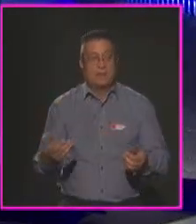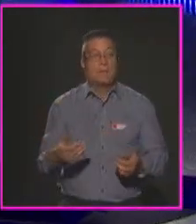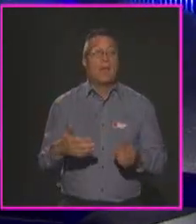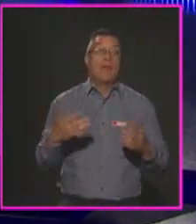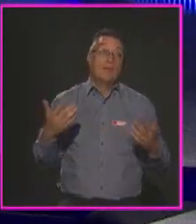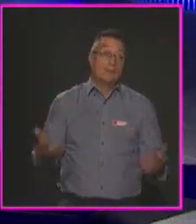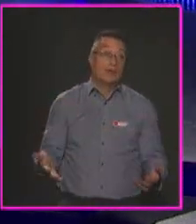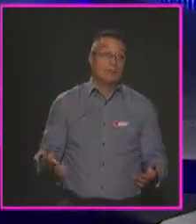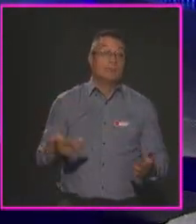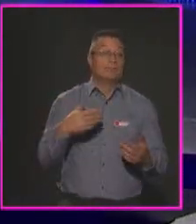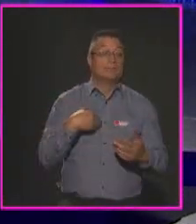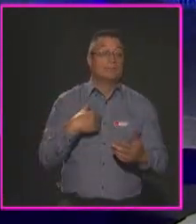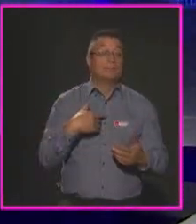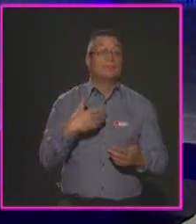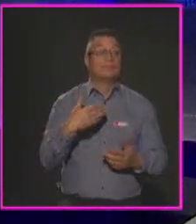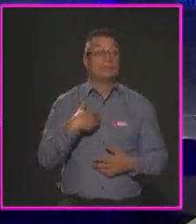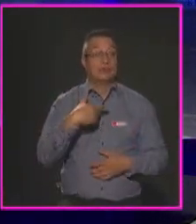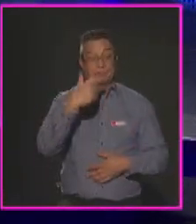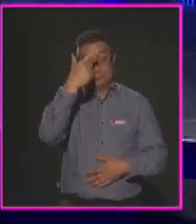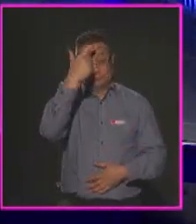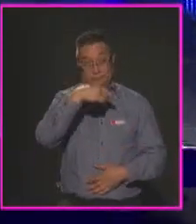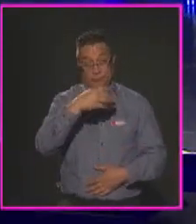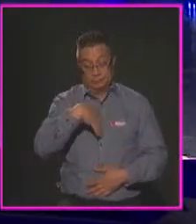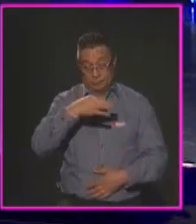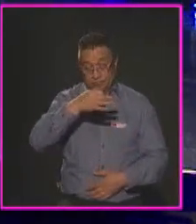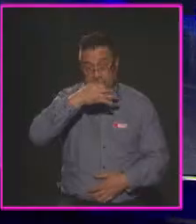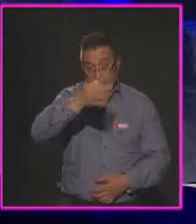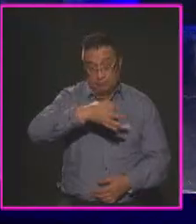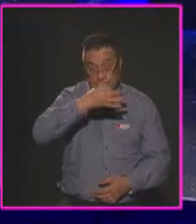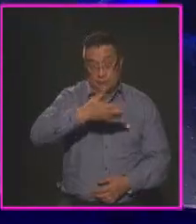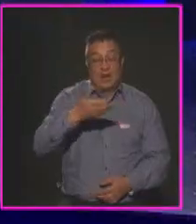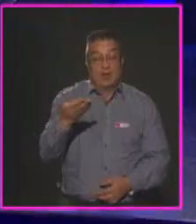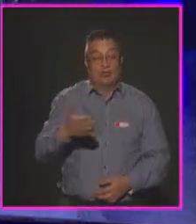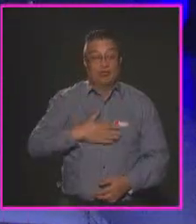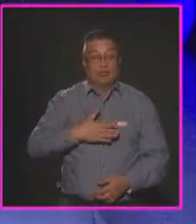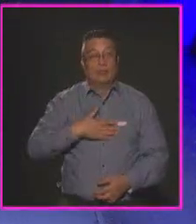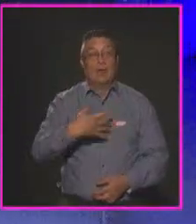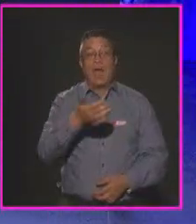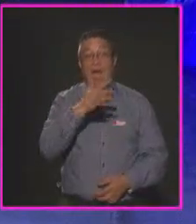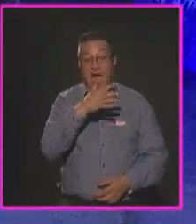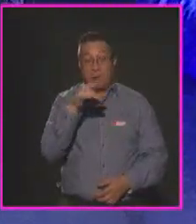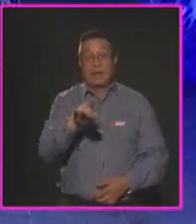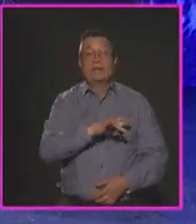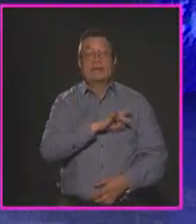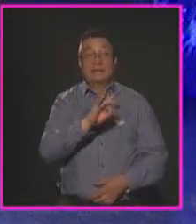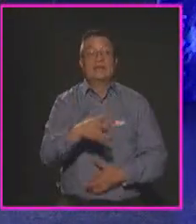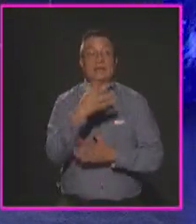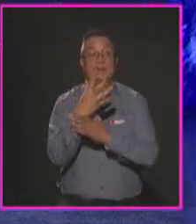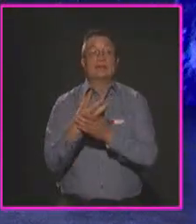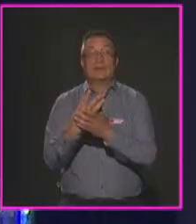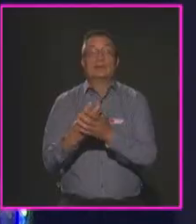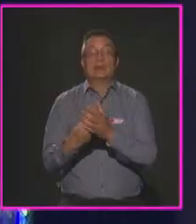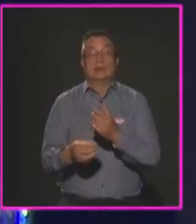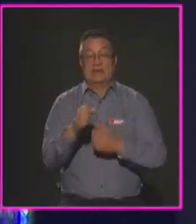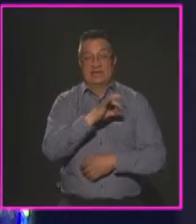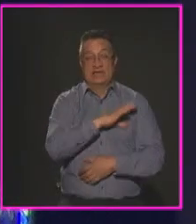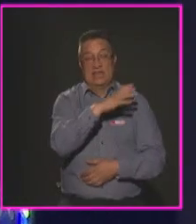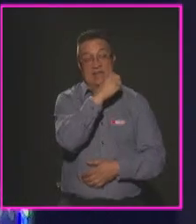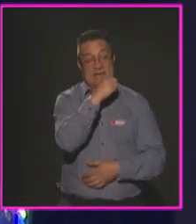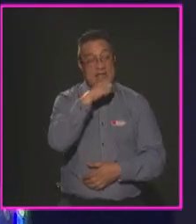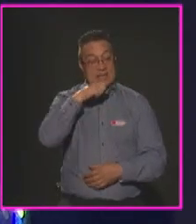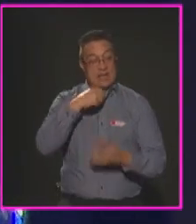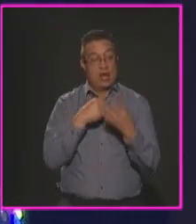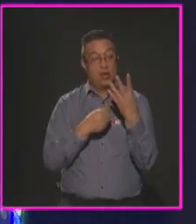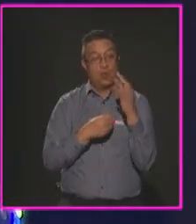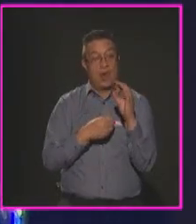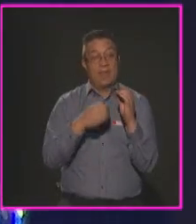bueno, permítanme ser yo el que dé el mensaje aquí. El agua en Chile se está acabando, Chile se está secando.